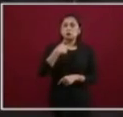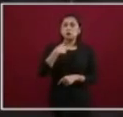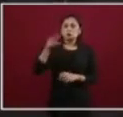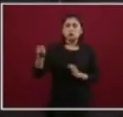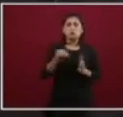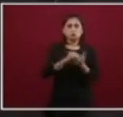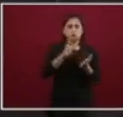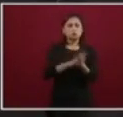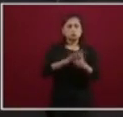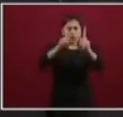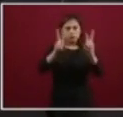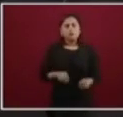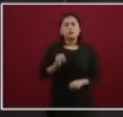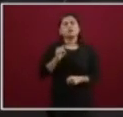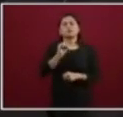menciono